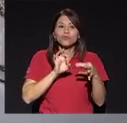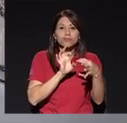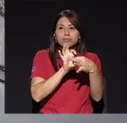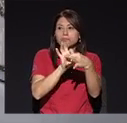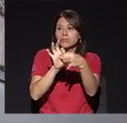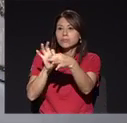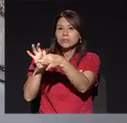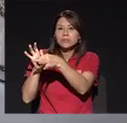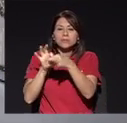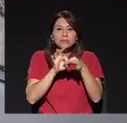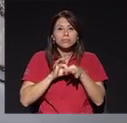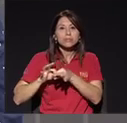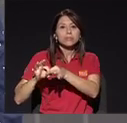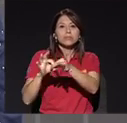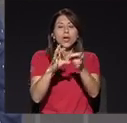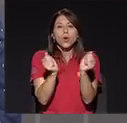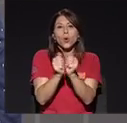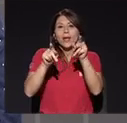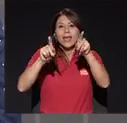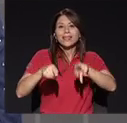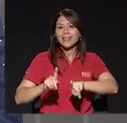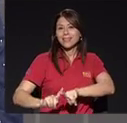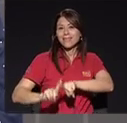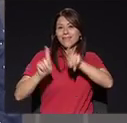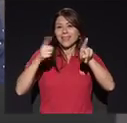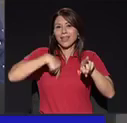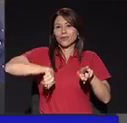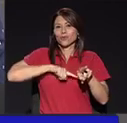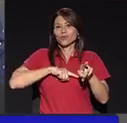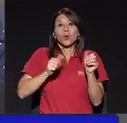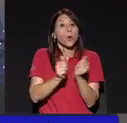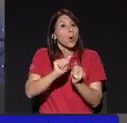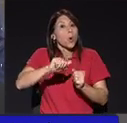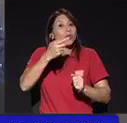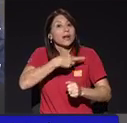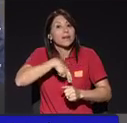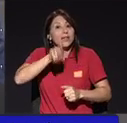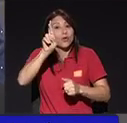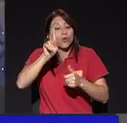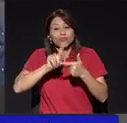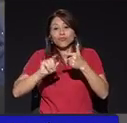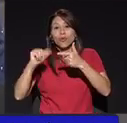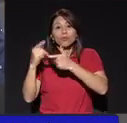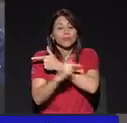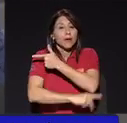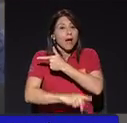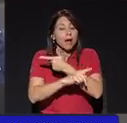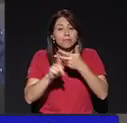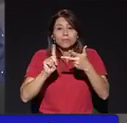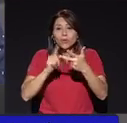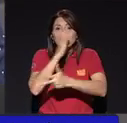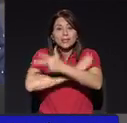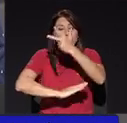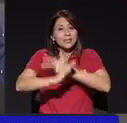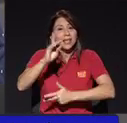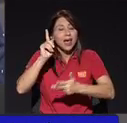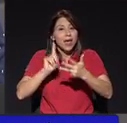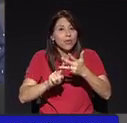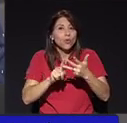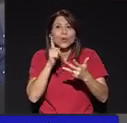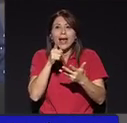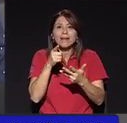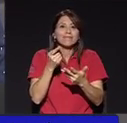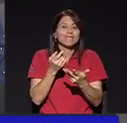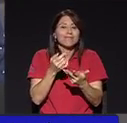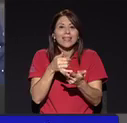con gente tan diferente a nosotros, que con otra religión, con otra nacionalidad, con una discapacidad, con una